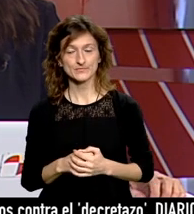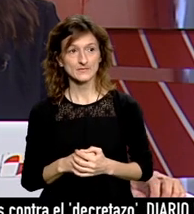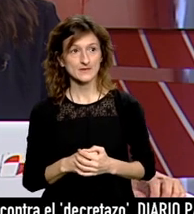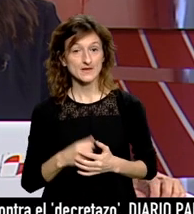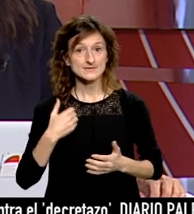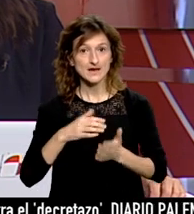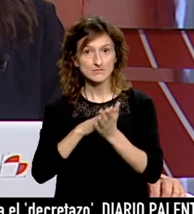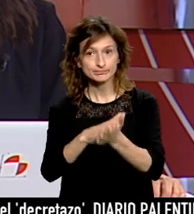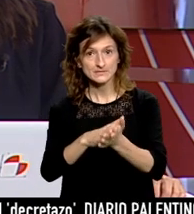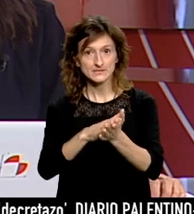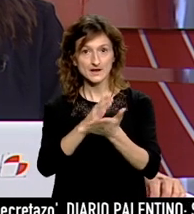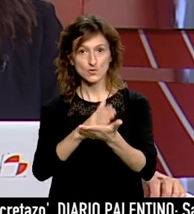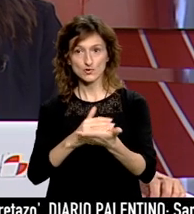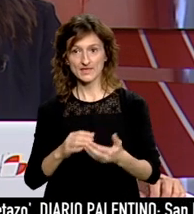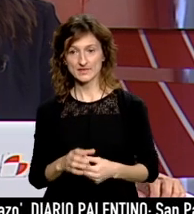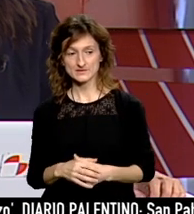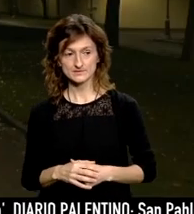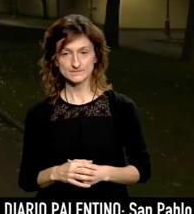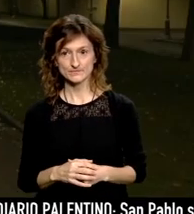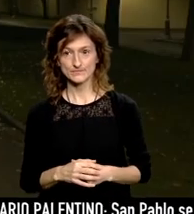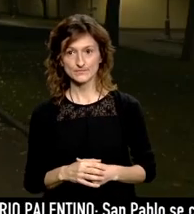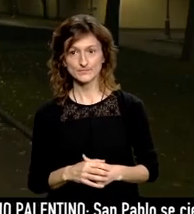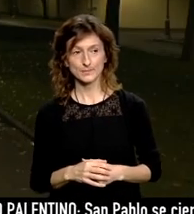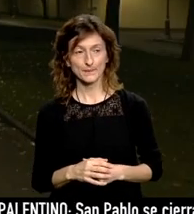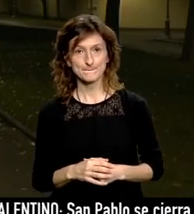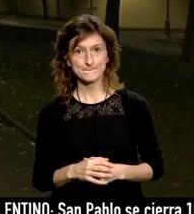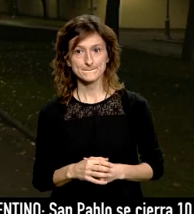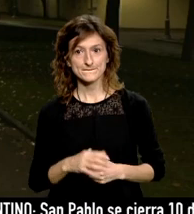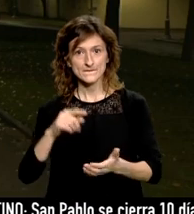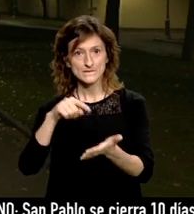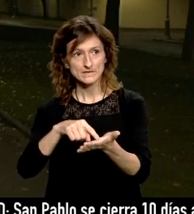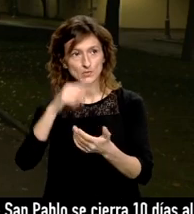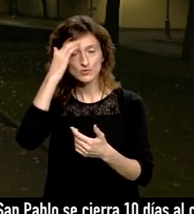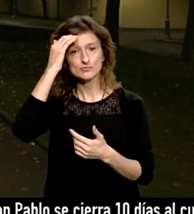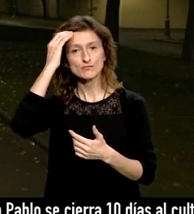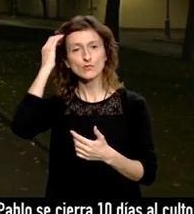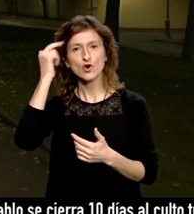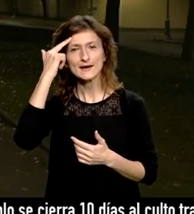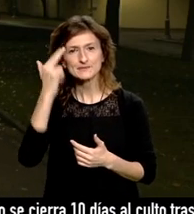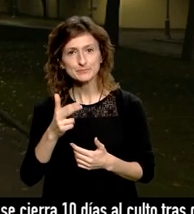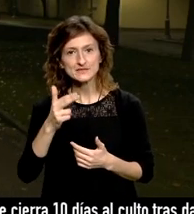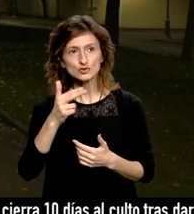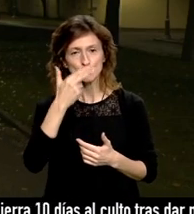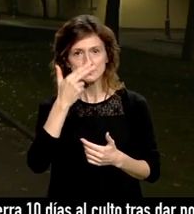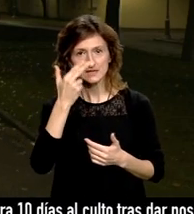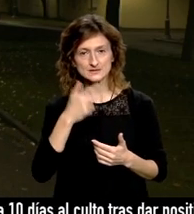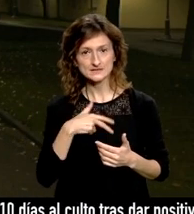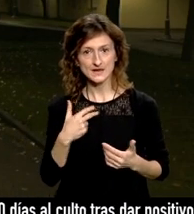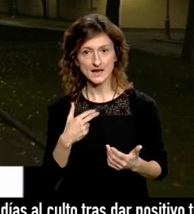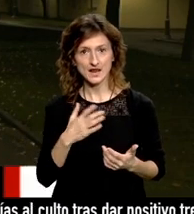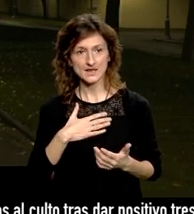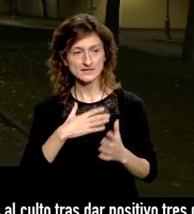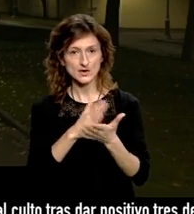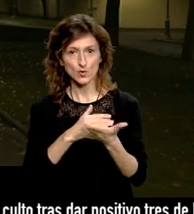presentado a las comunidades. Exigimos respeto respeto a los intereses generales de